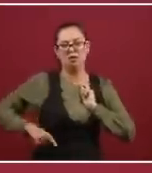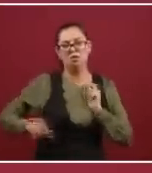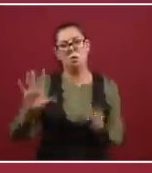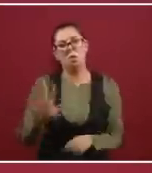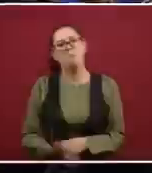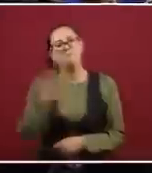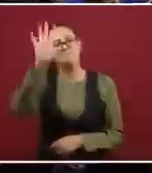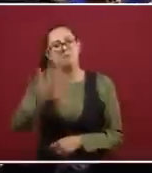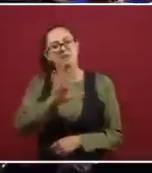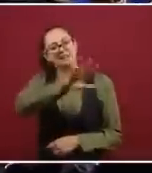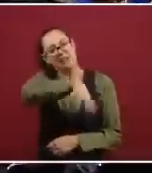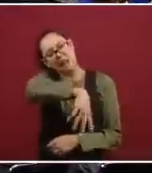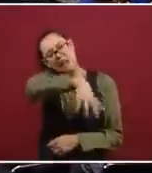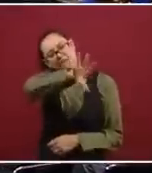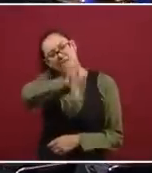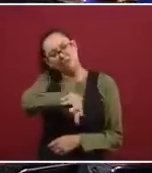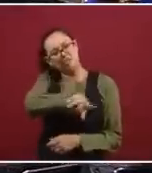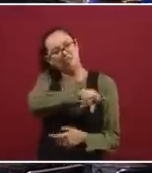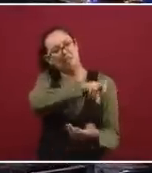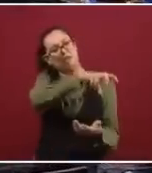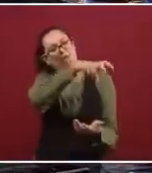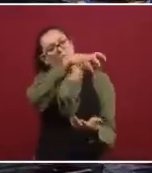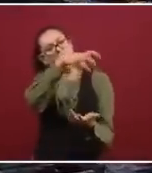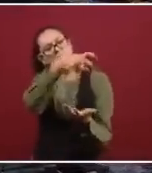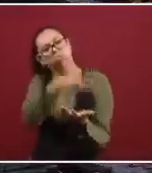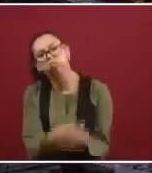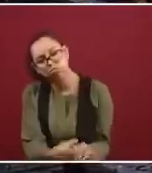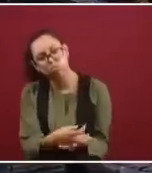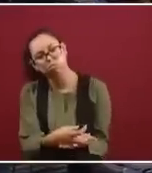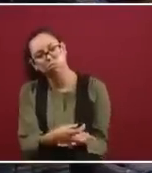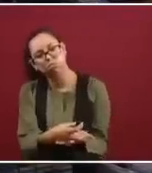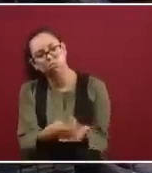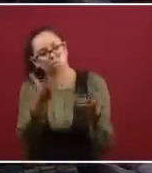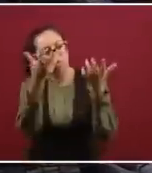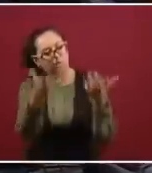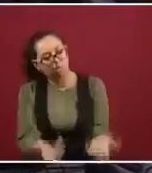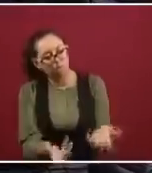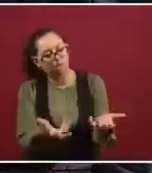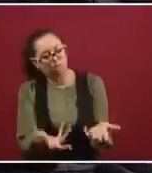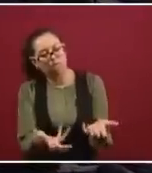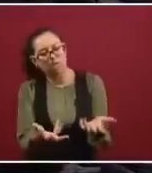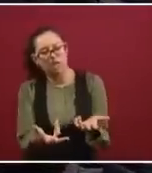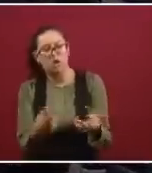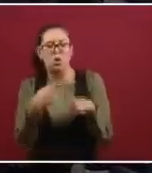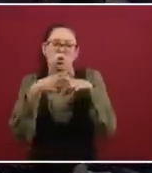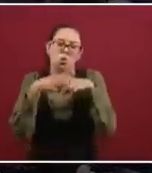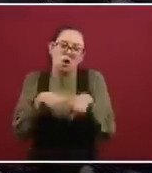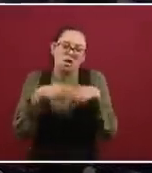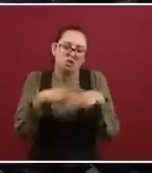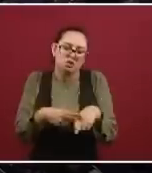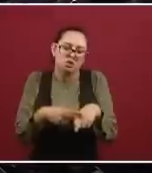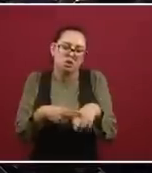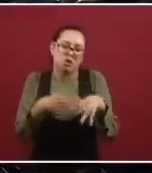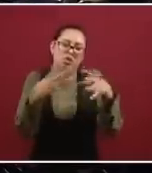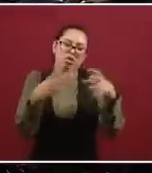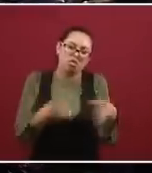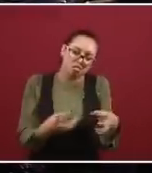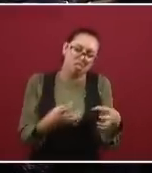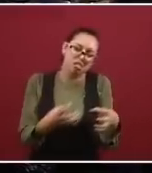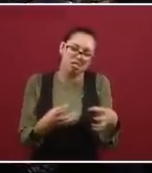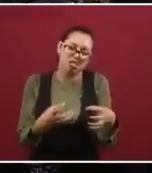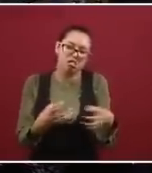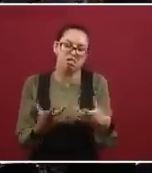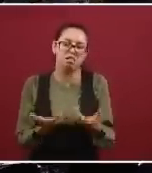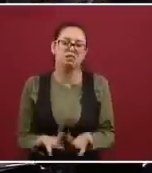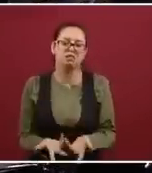reumático y mañoso, pero ya lo pusimos de pie y ya lo empezamos a empujar. Entonces,